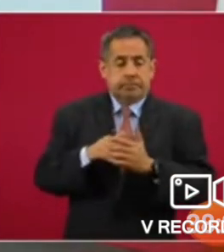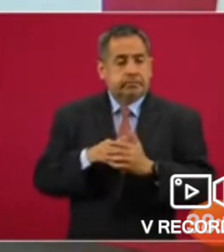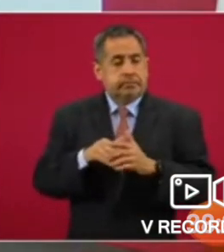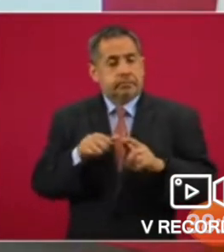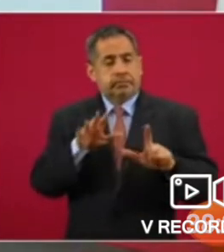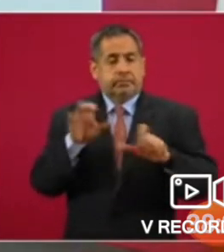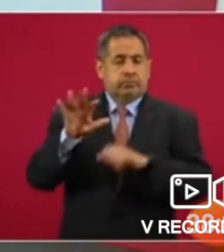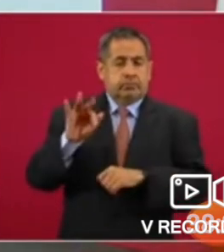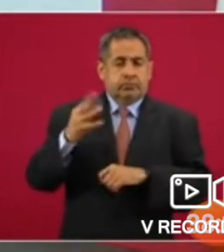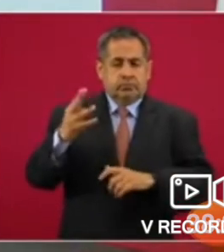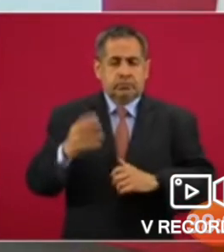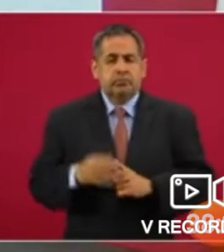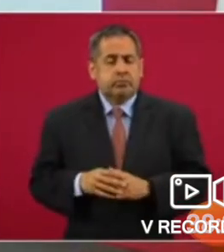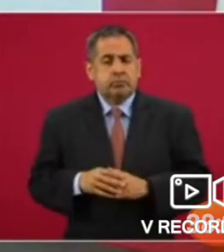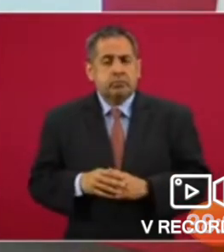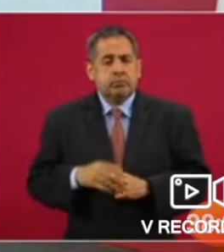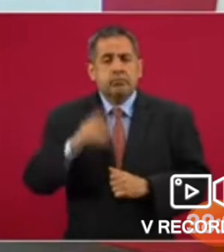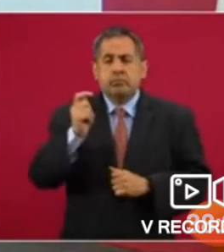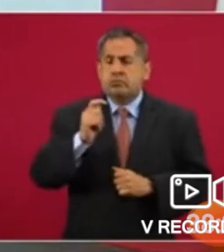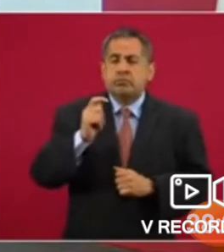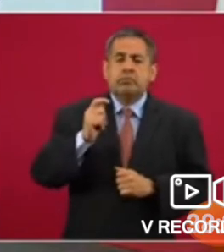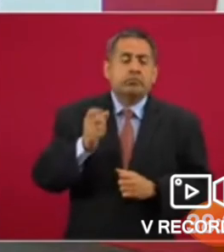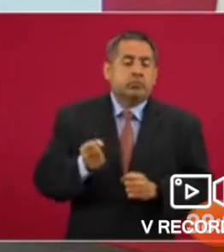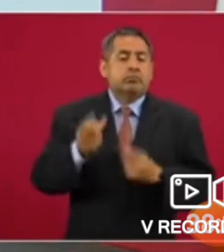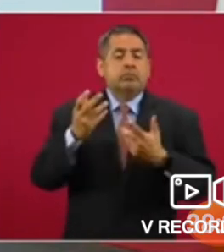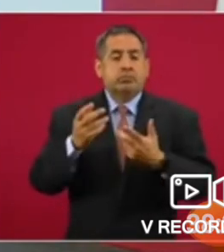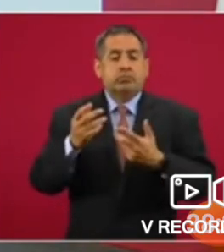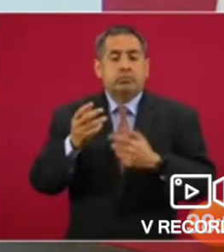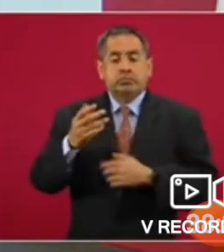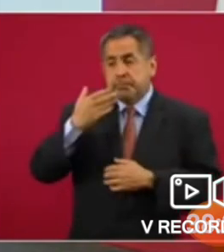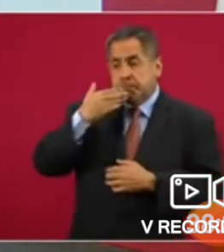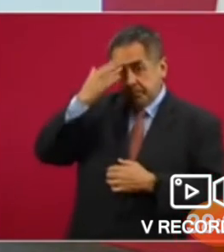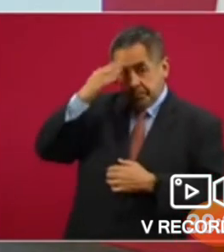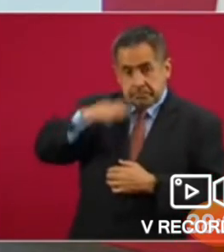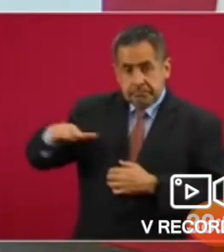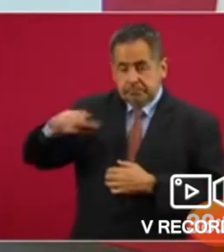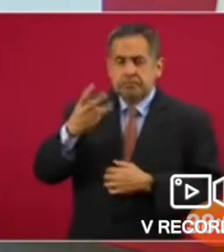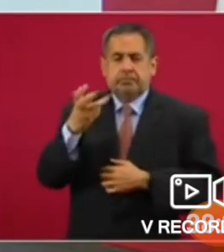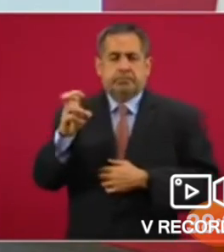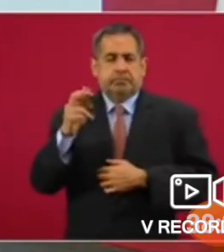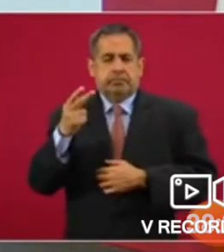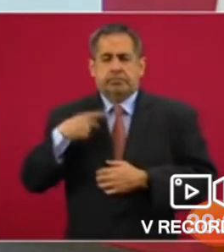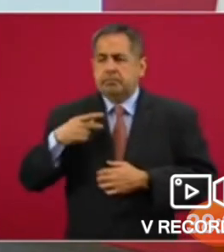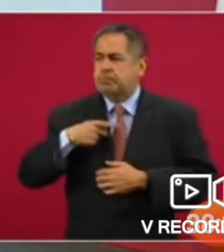17,744. El número menor del Medio Oriente con 325.